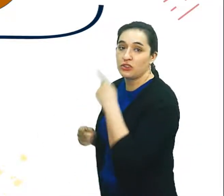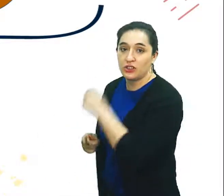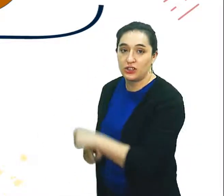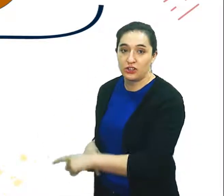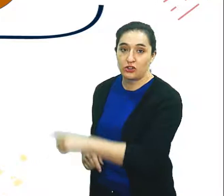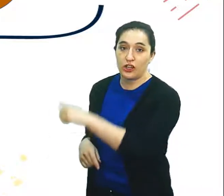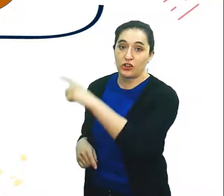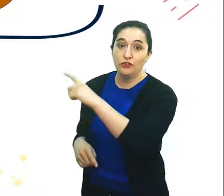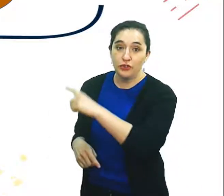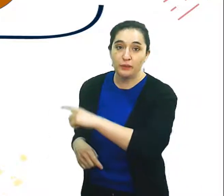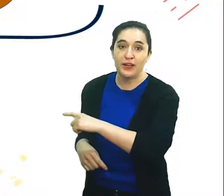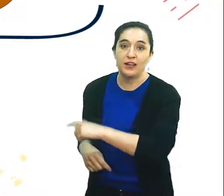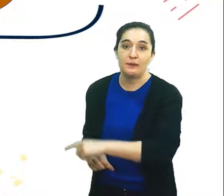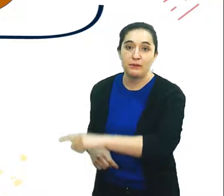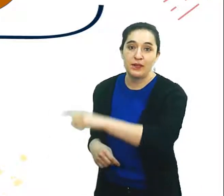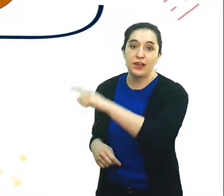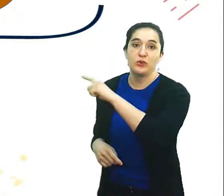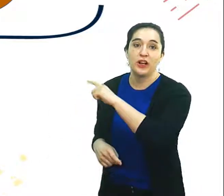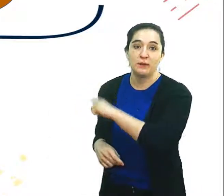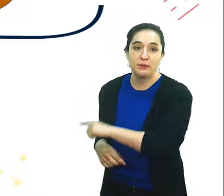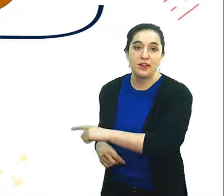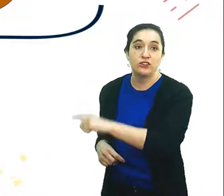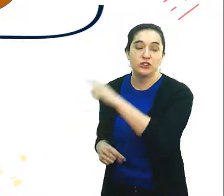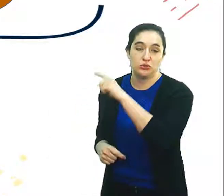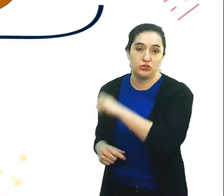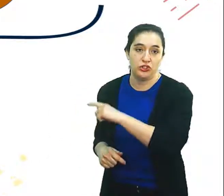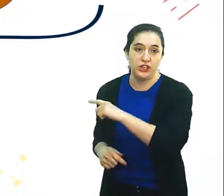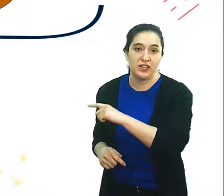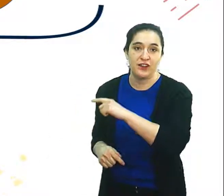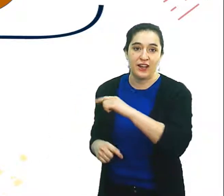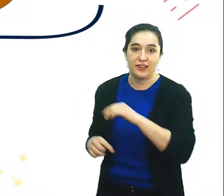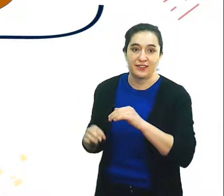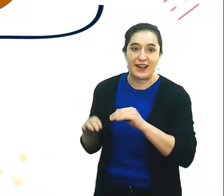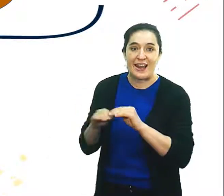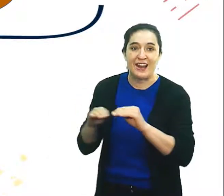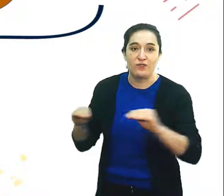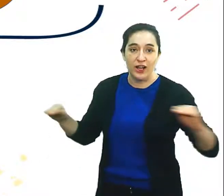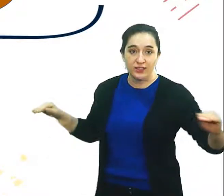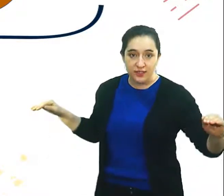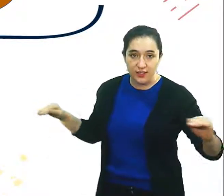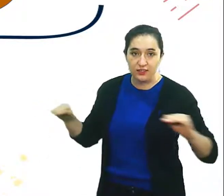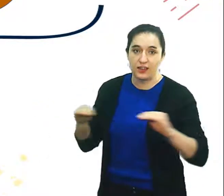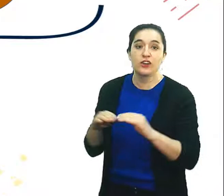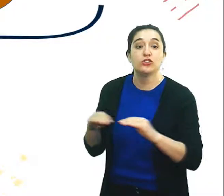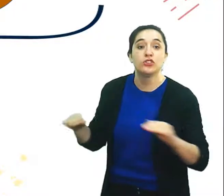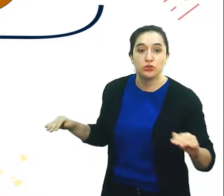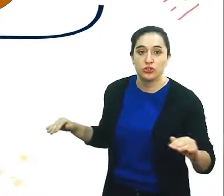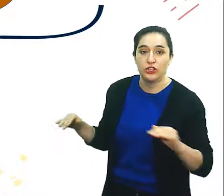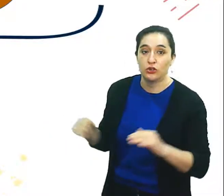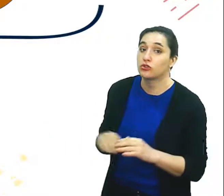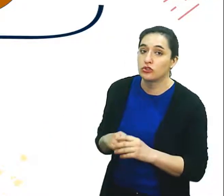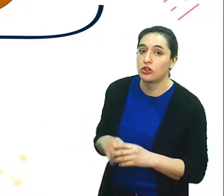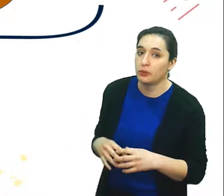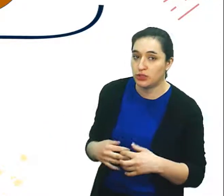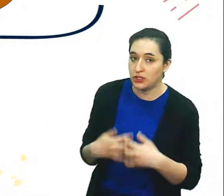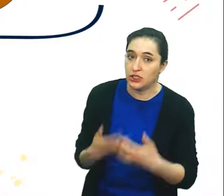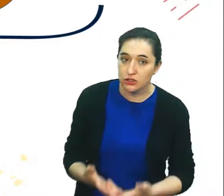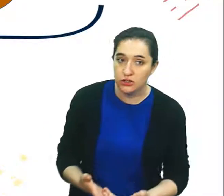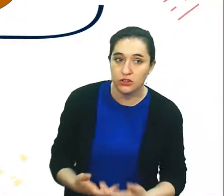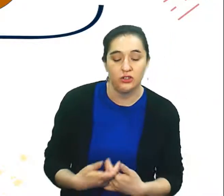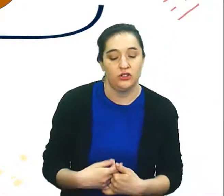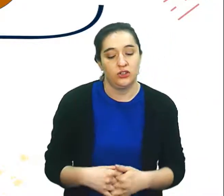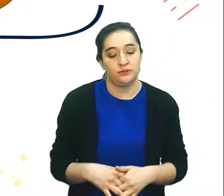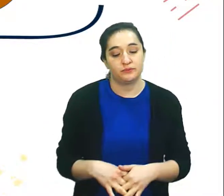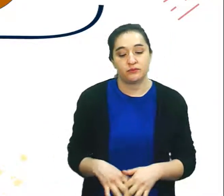por conformar una de las primeras constituciones que va a ser la base de las constituciones que nosotros hemos